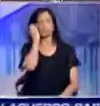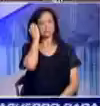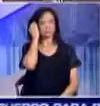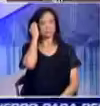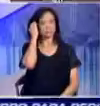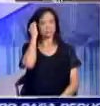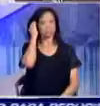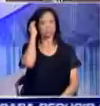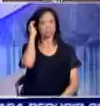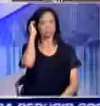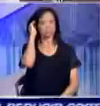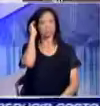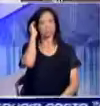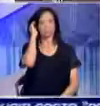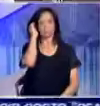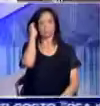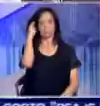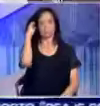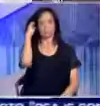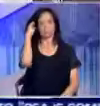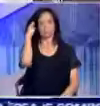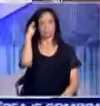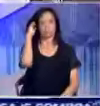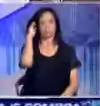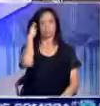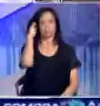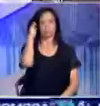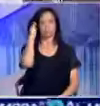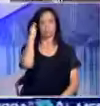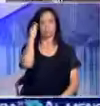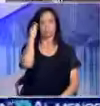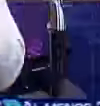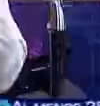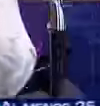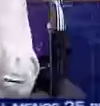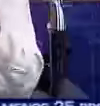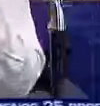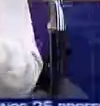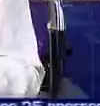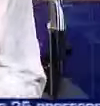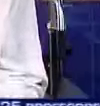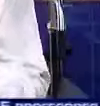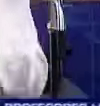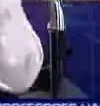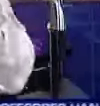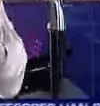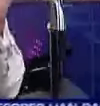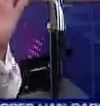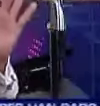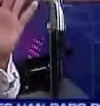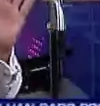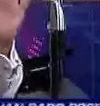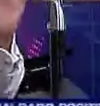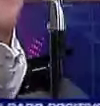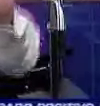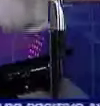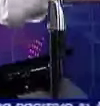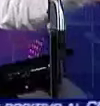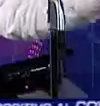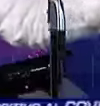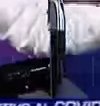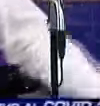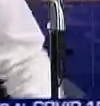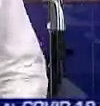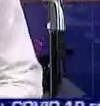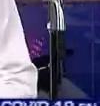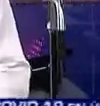a permitir que metan dentro de un área cerrada con aire acondicionado hay que quitarse para comer hasta ahora no sé si